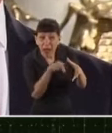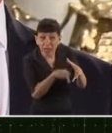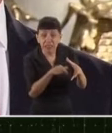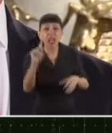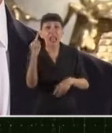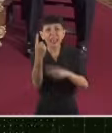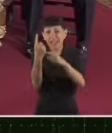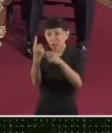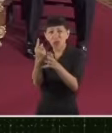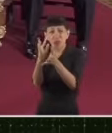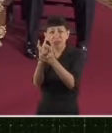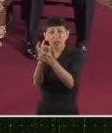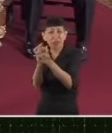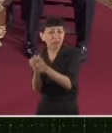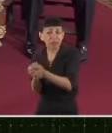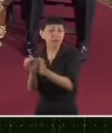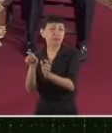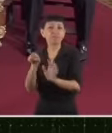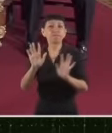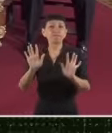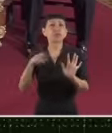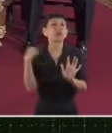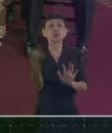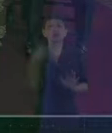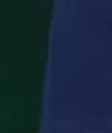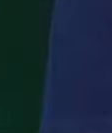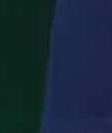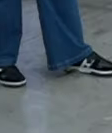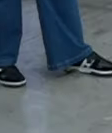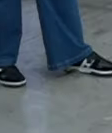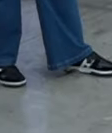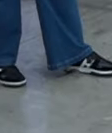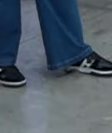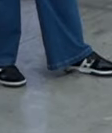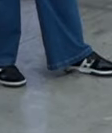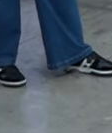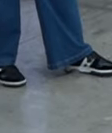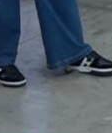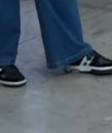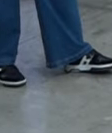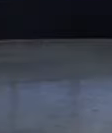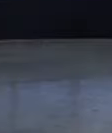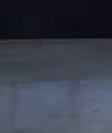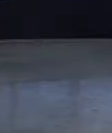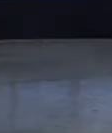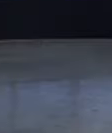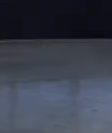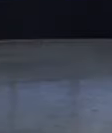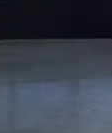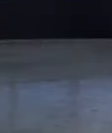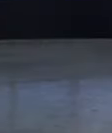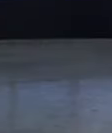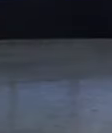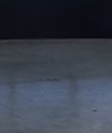comprometidos los Fomeca y el fomento en general a los medios sin fines de lucro. Mariano, fuiste recién muy claro cuando nos hablaste de